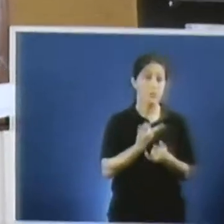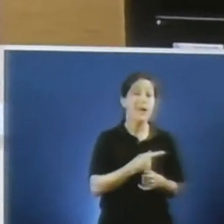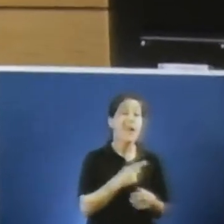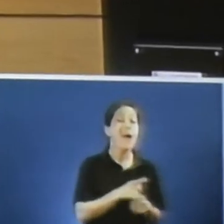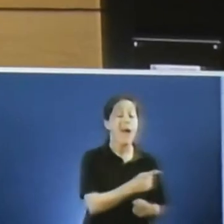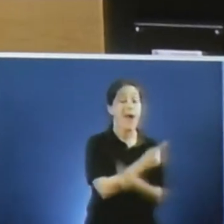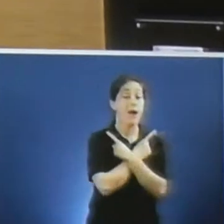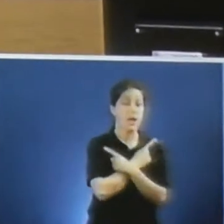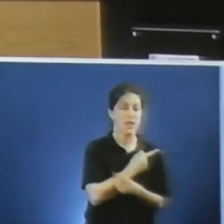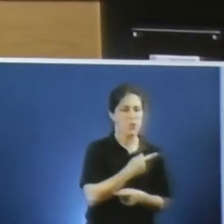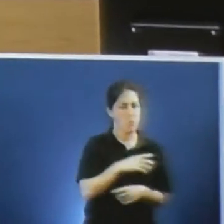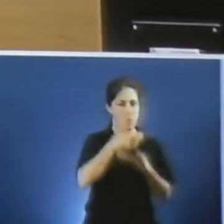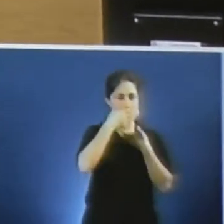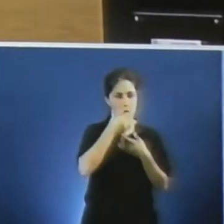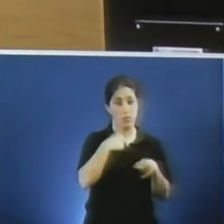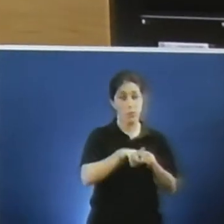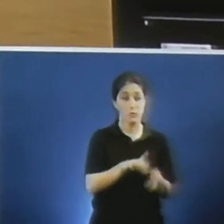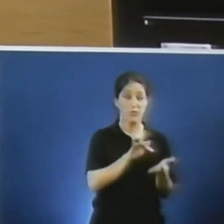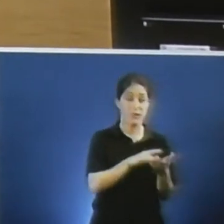aquí con extrema violencia